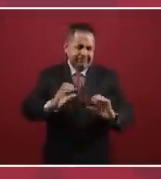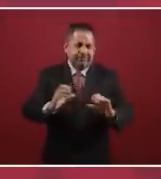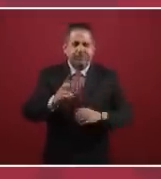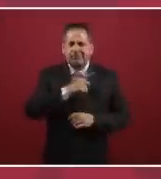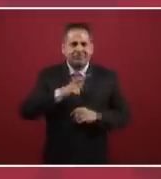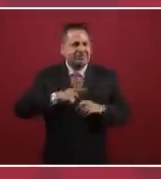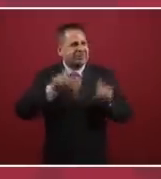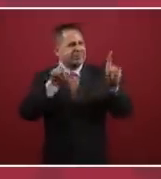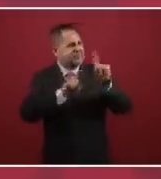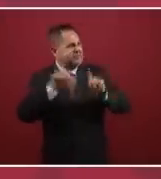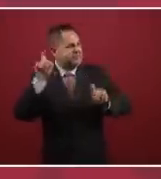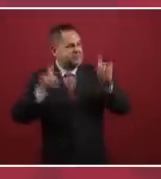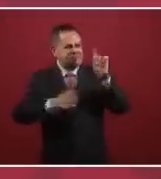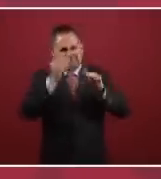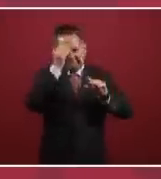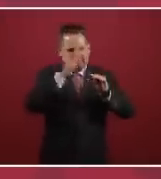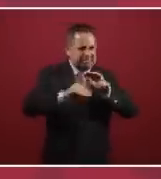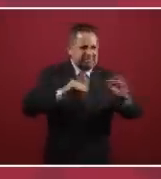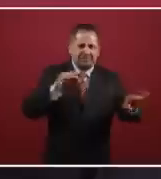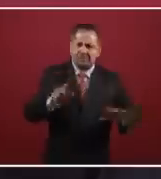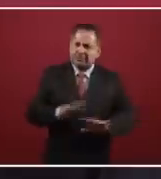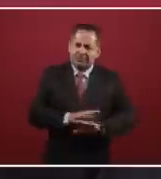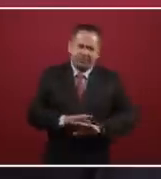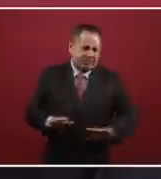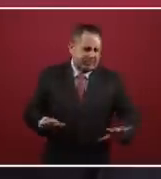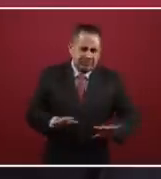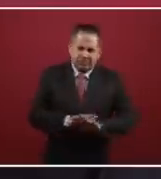vandalizar como lo han hecho